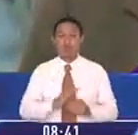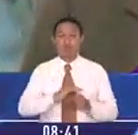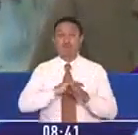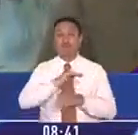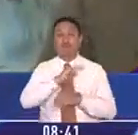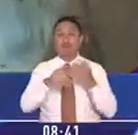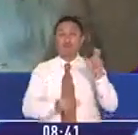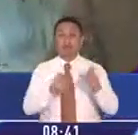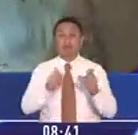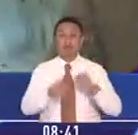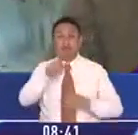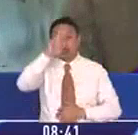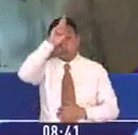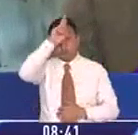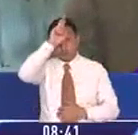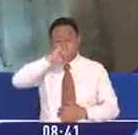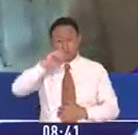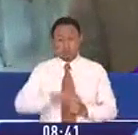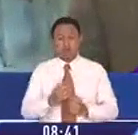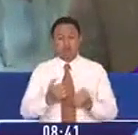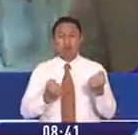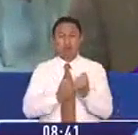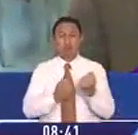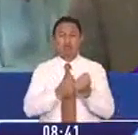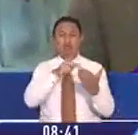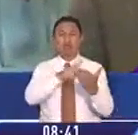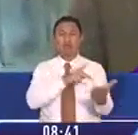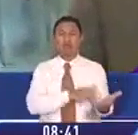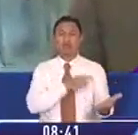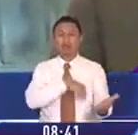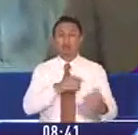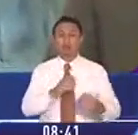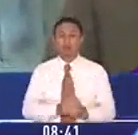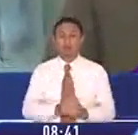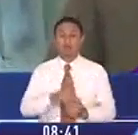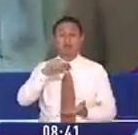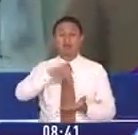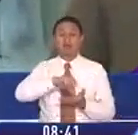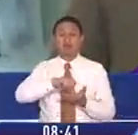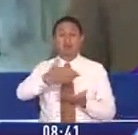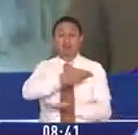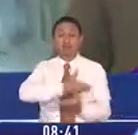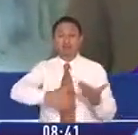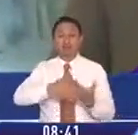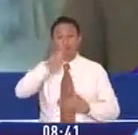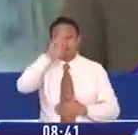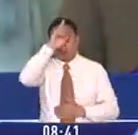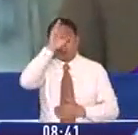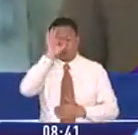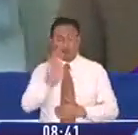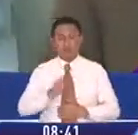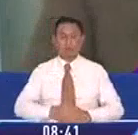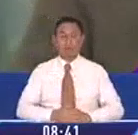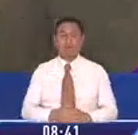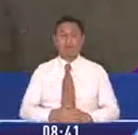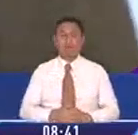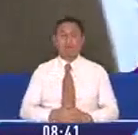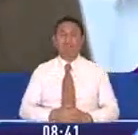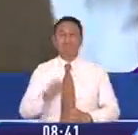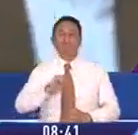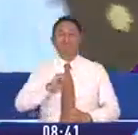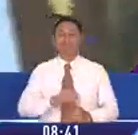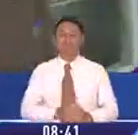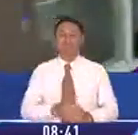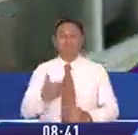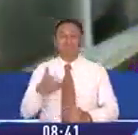todos los ciudadanos del cantón Rumiñahui a apoyar este proyecto de tener una ciudad armónica y un Rumiñahui que tanto merecemos. Así es, ustedes han